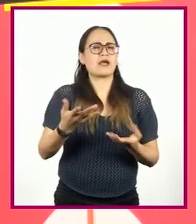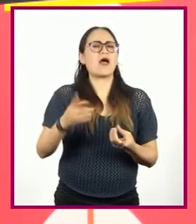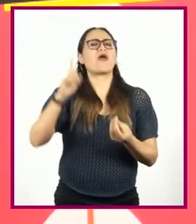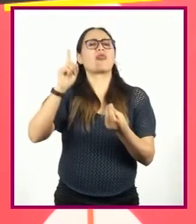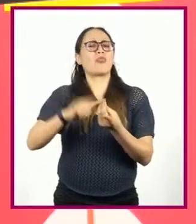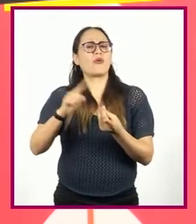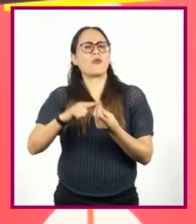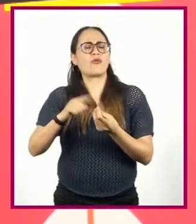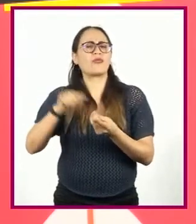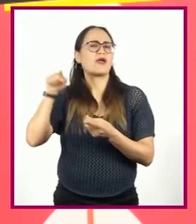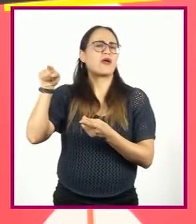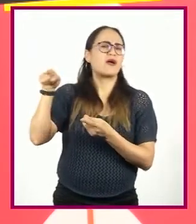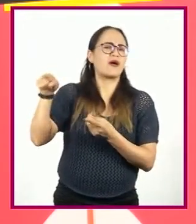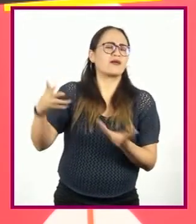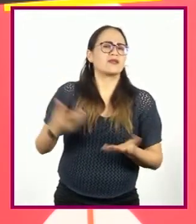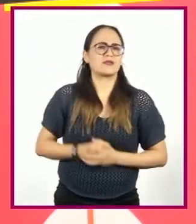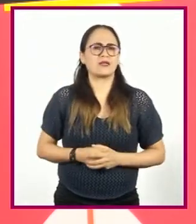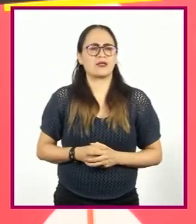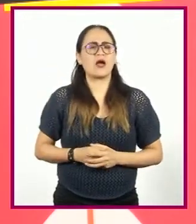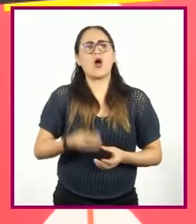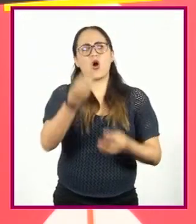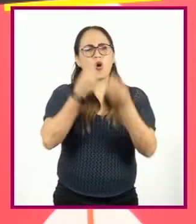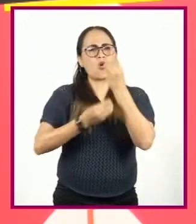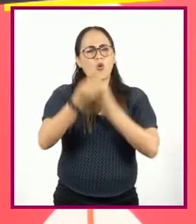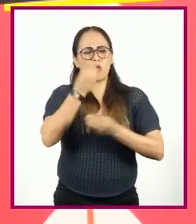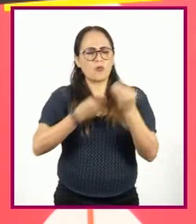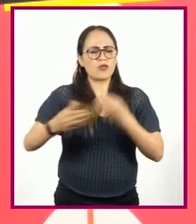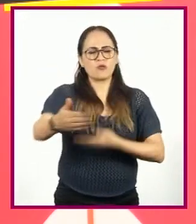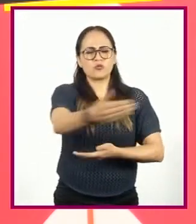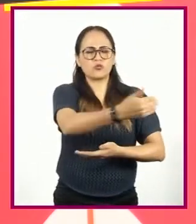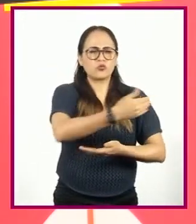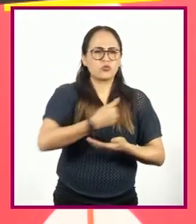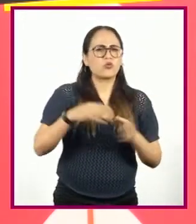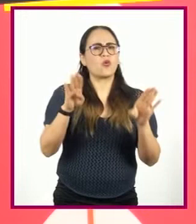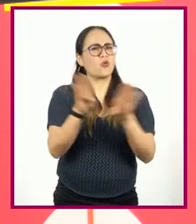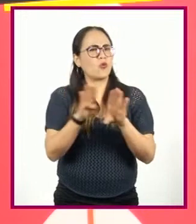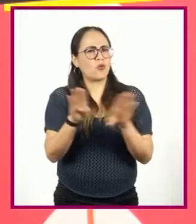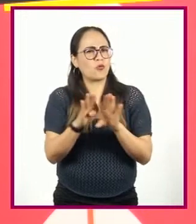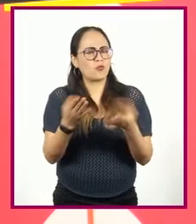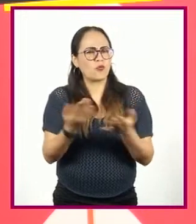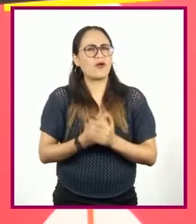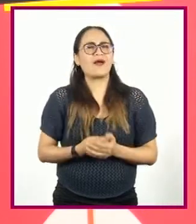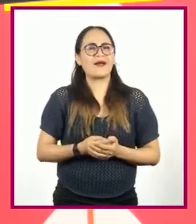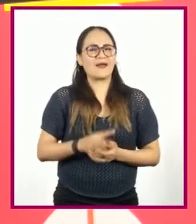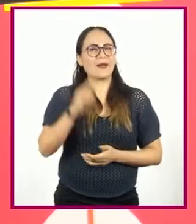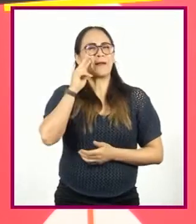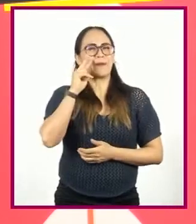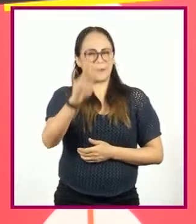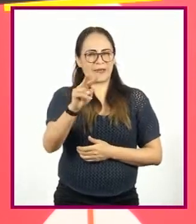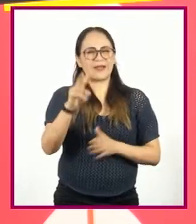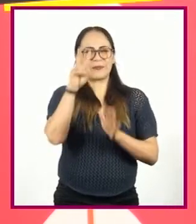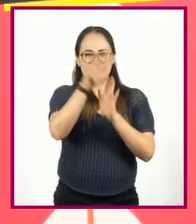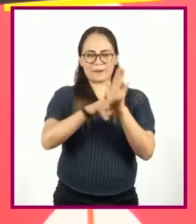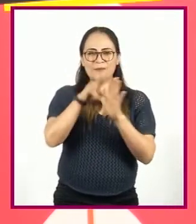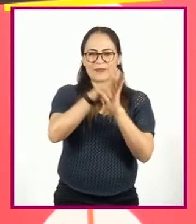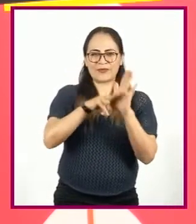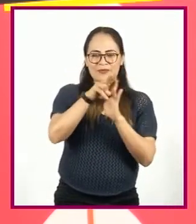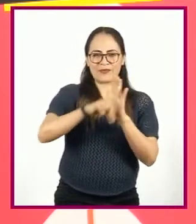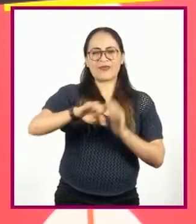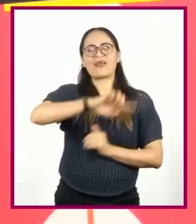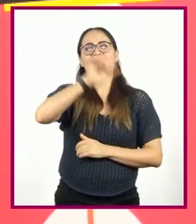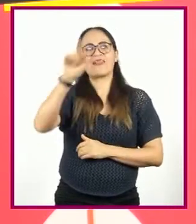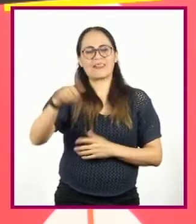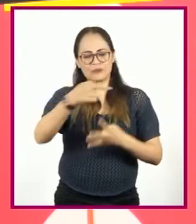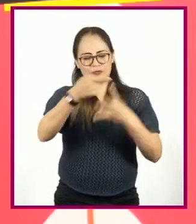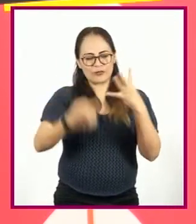provenían? ¿Cómo obtenían su alimento? Veamos y escuchemos el siguiente video para responder